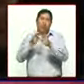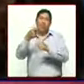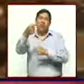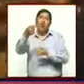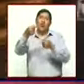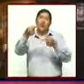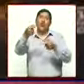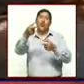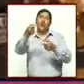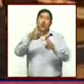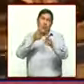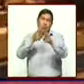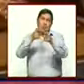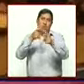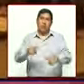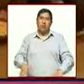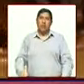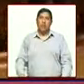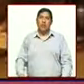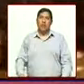acaso...